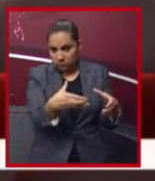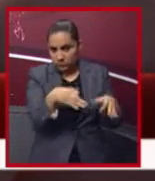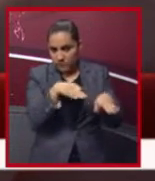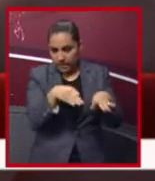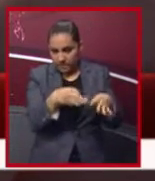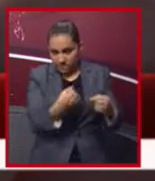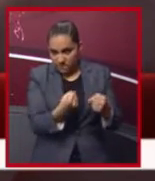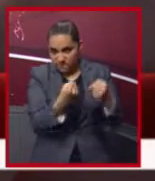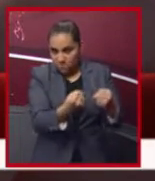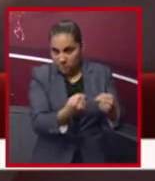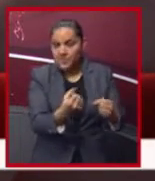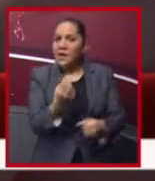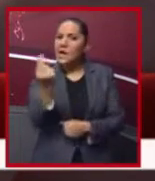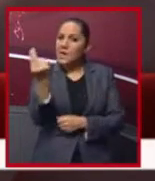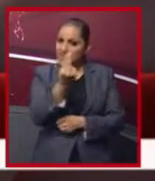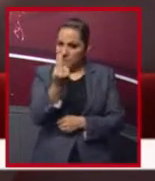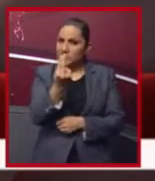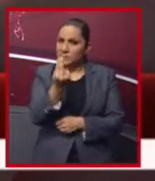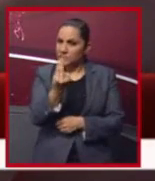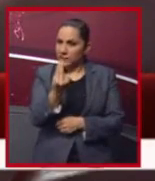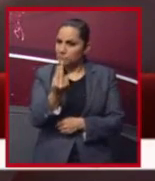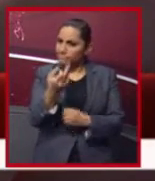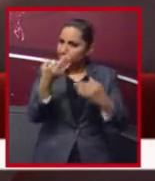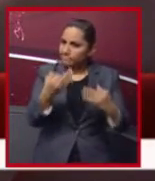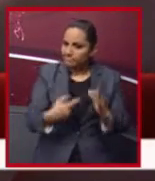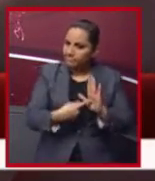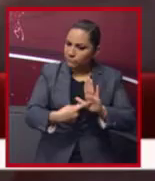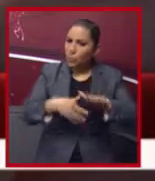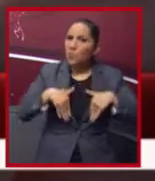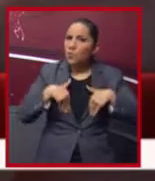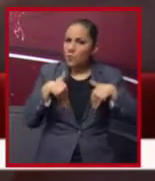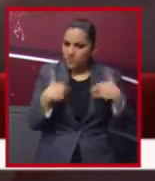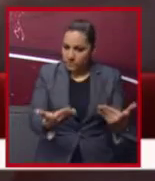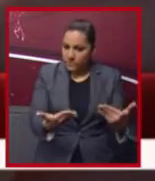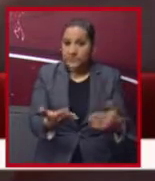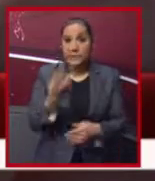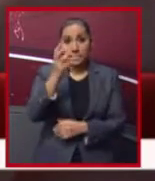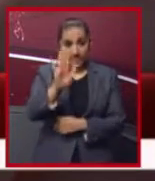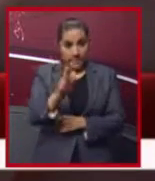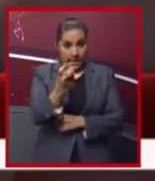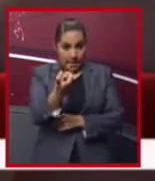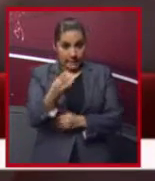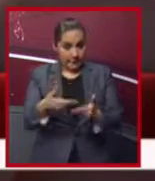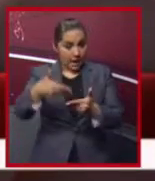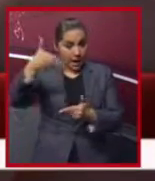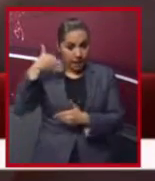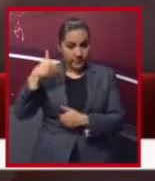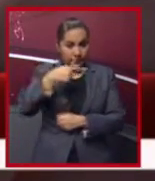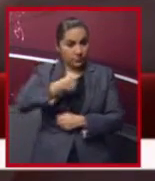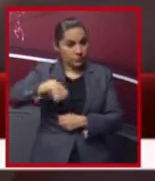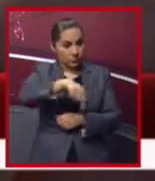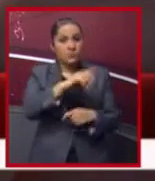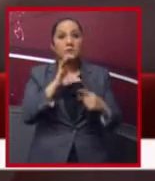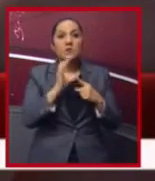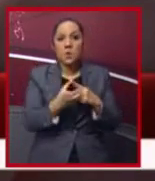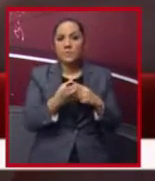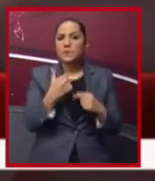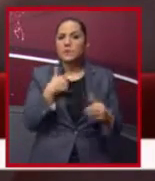se dijo en la comisión que dictaminó y en la comparecencia, de las dudas que